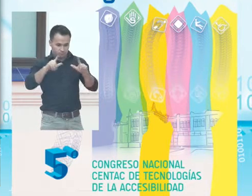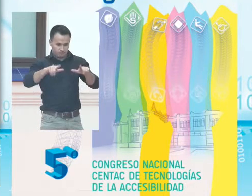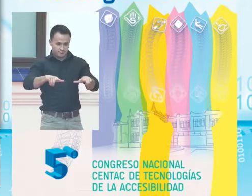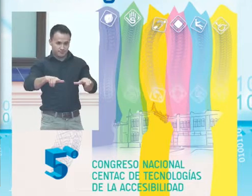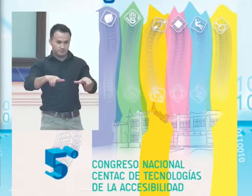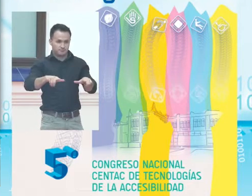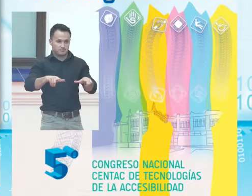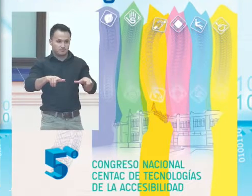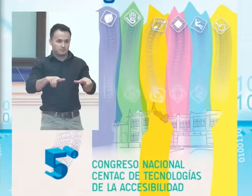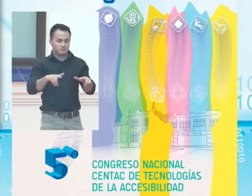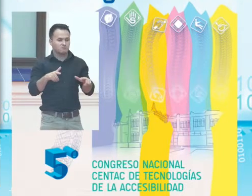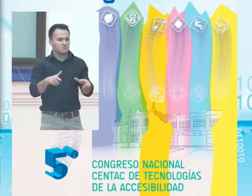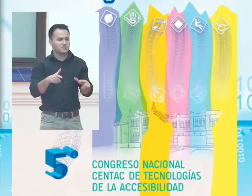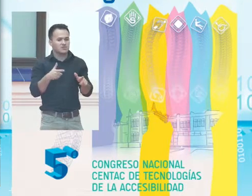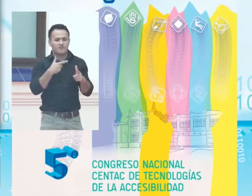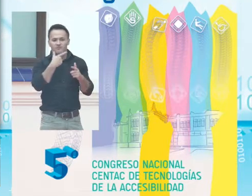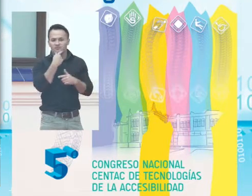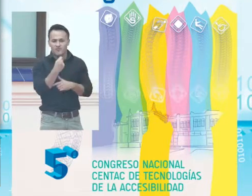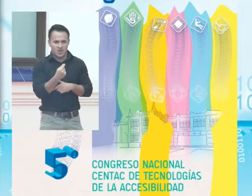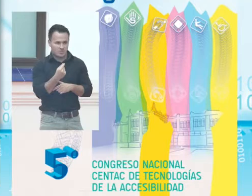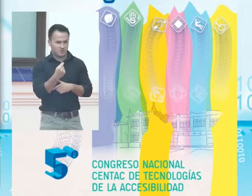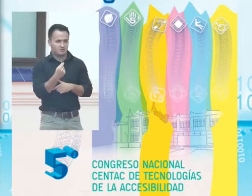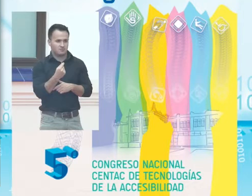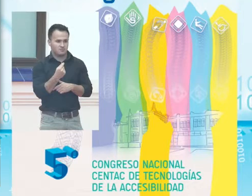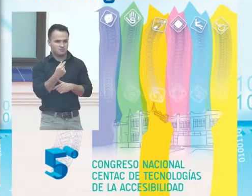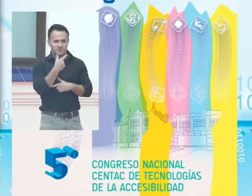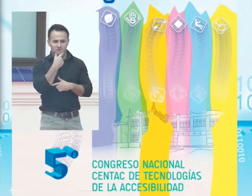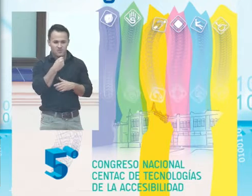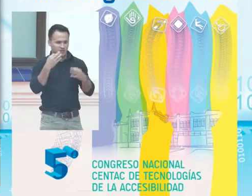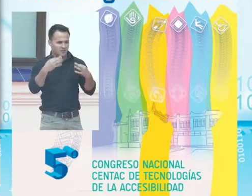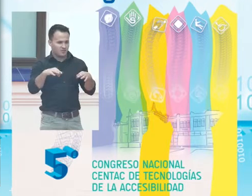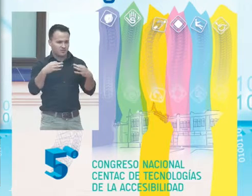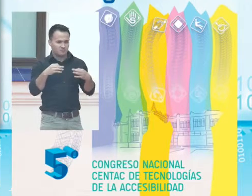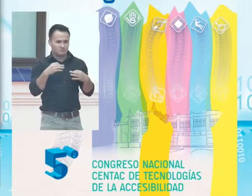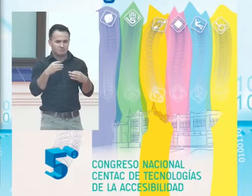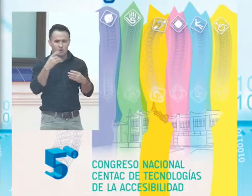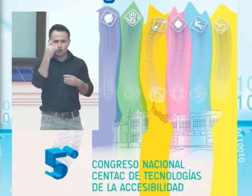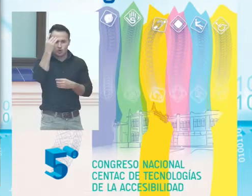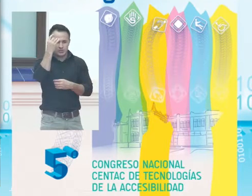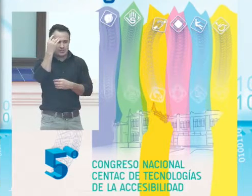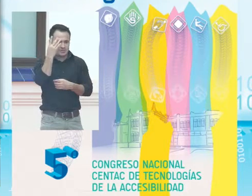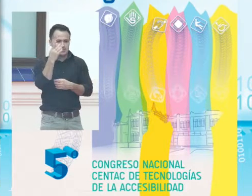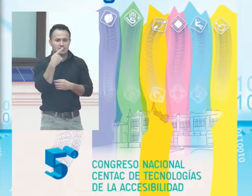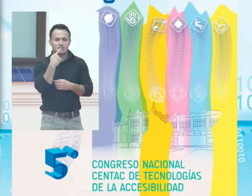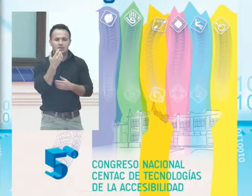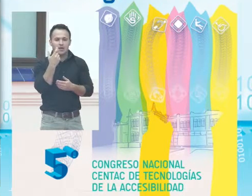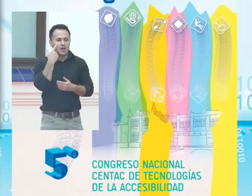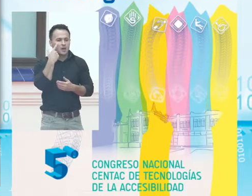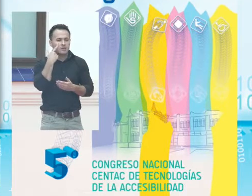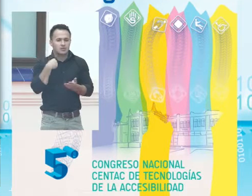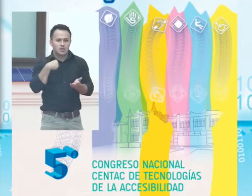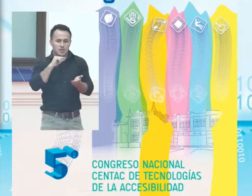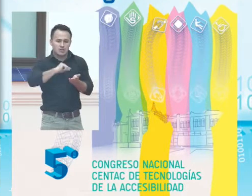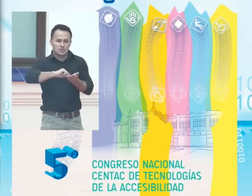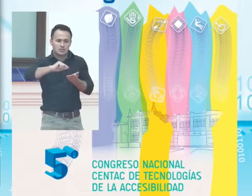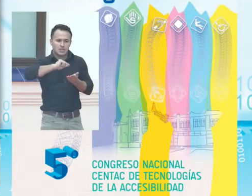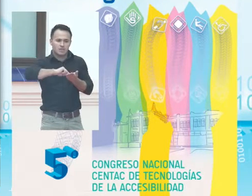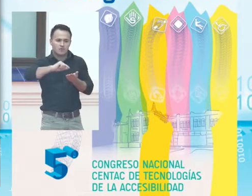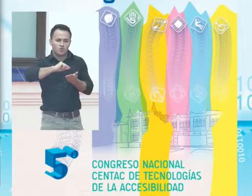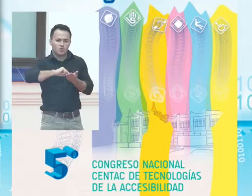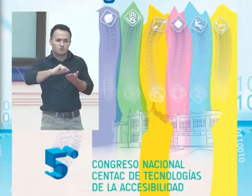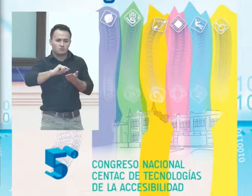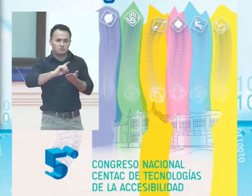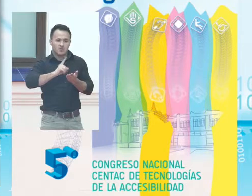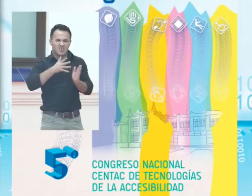Y va a ser muy sencilla. Va a ser una tontería de decir, bueno, describo un